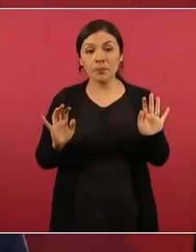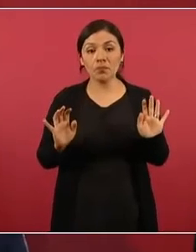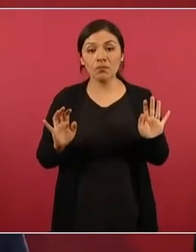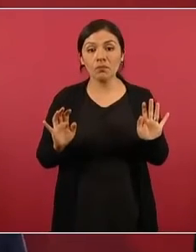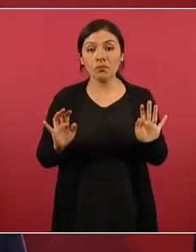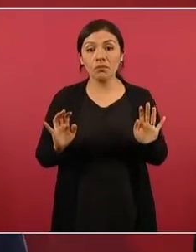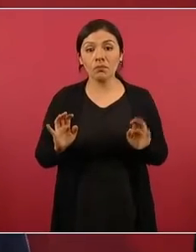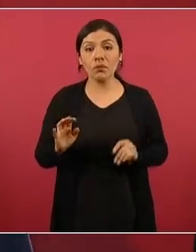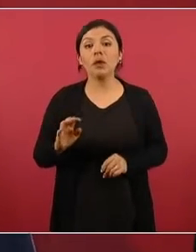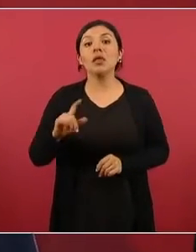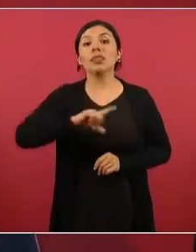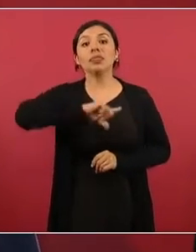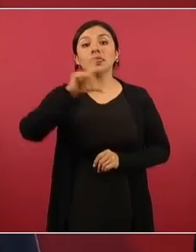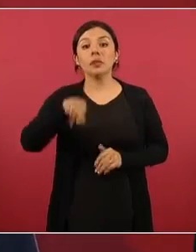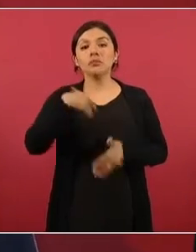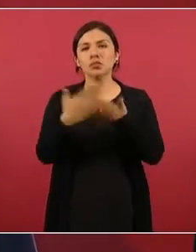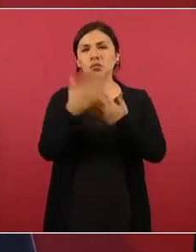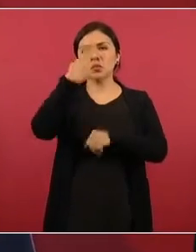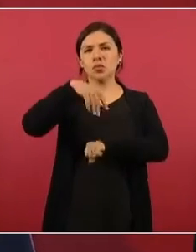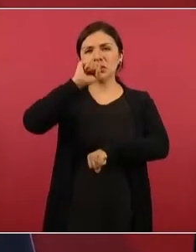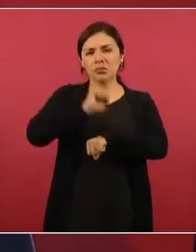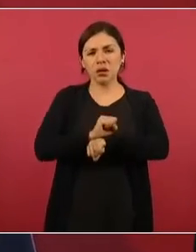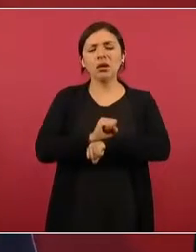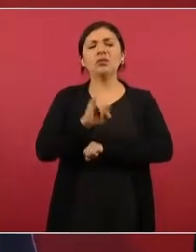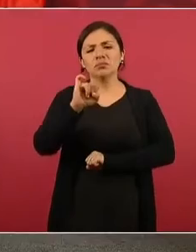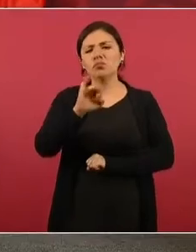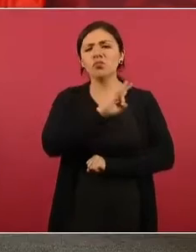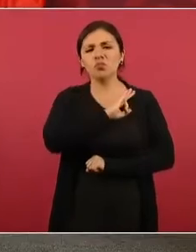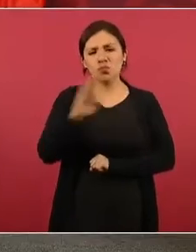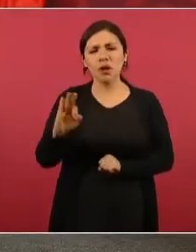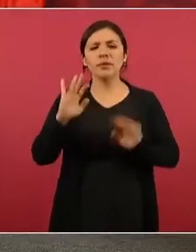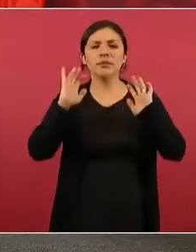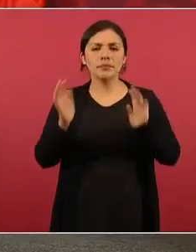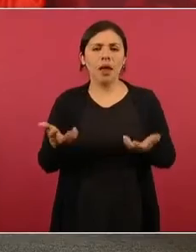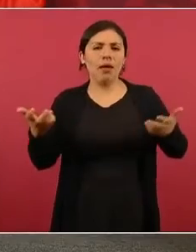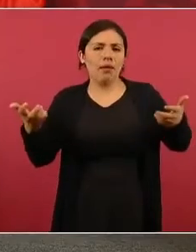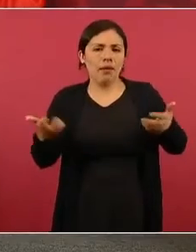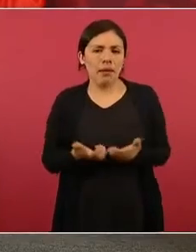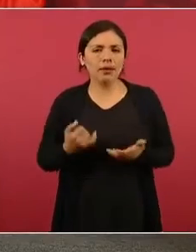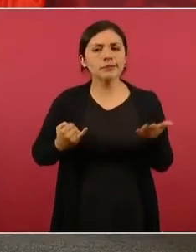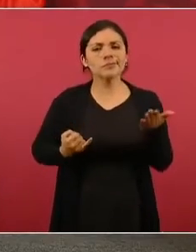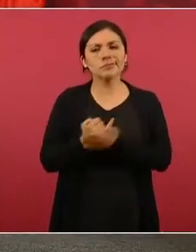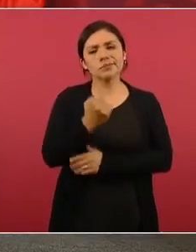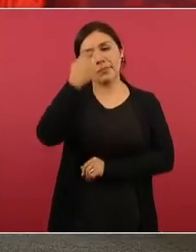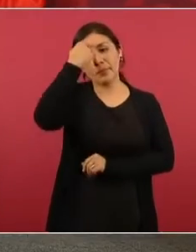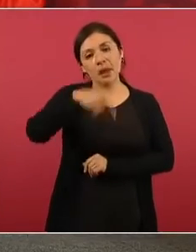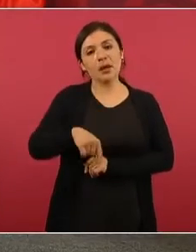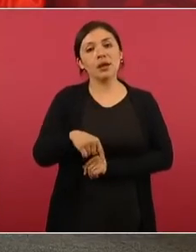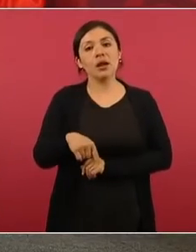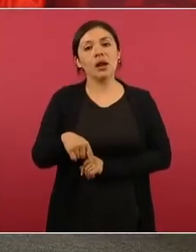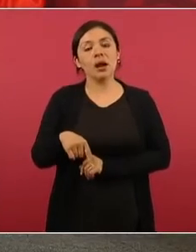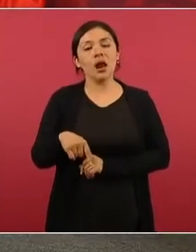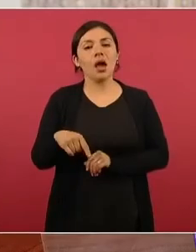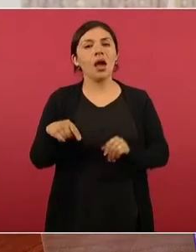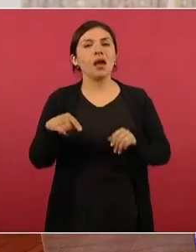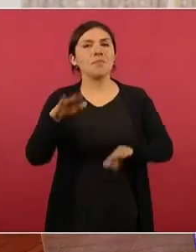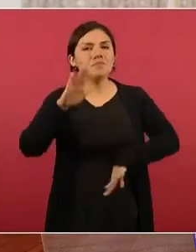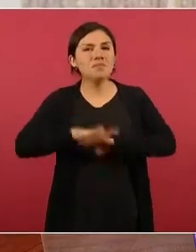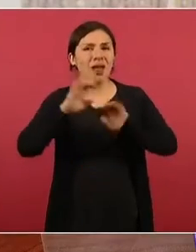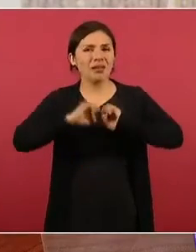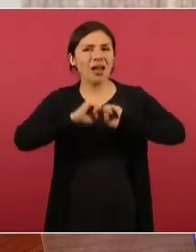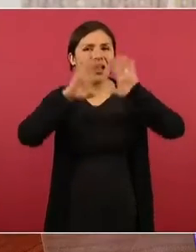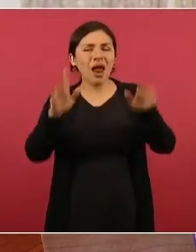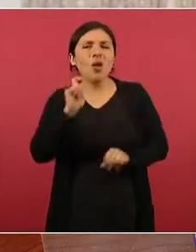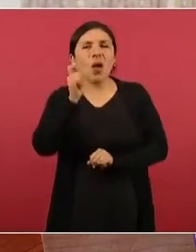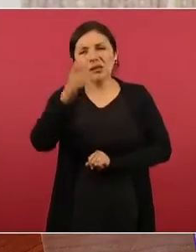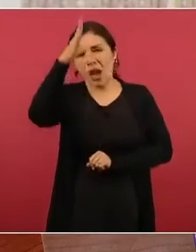y sí, la semana próxima podríamos ya entregar los detalles sobre los